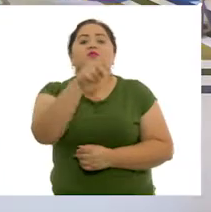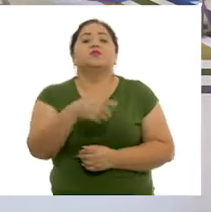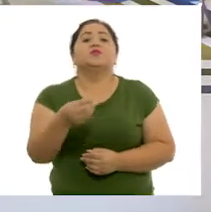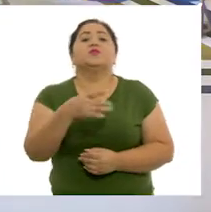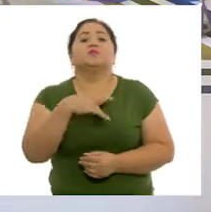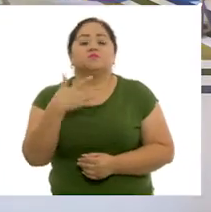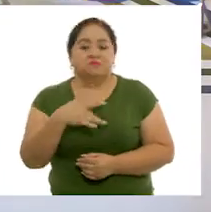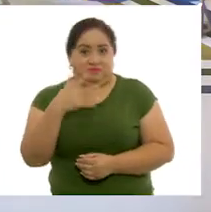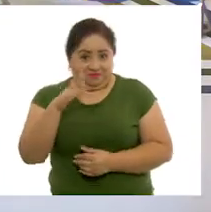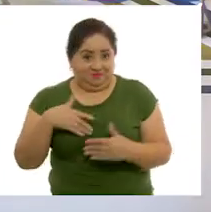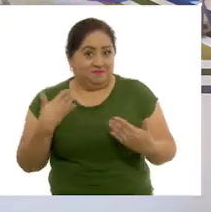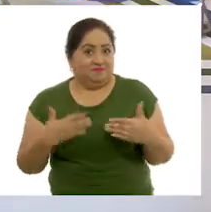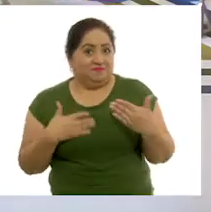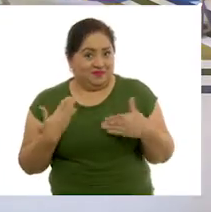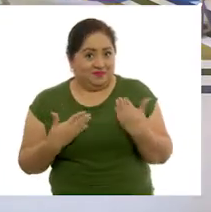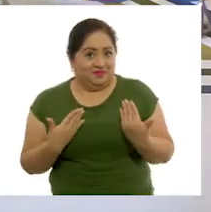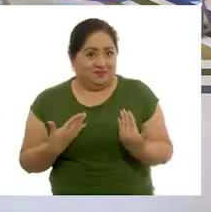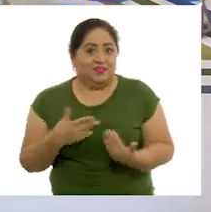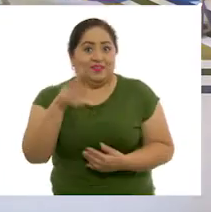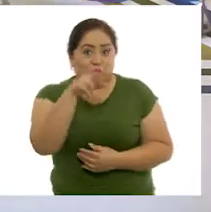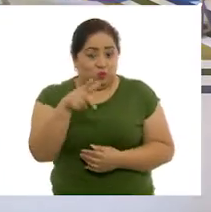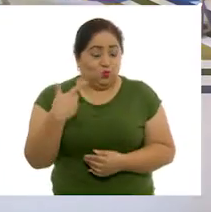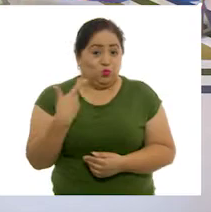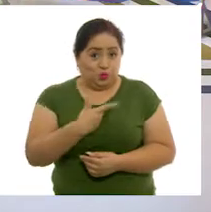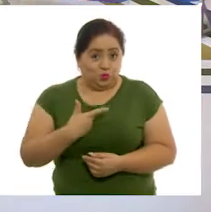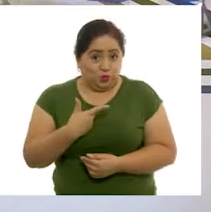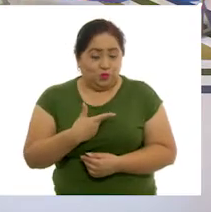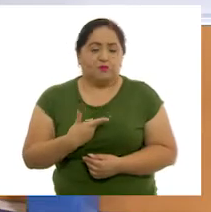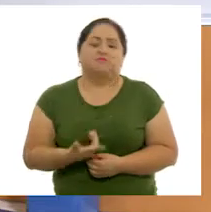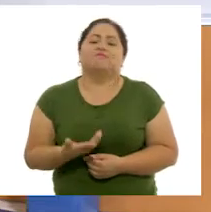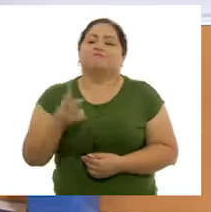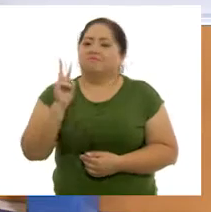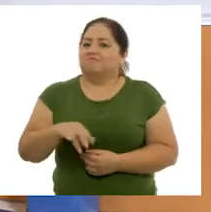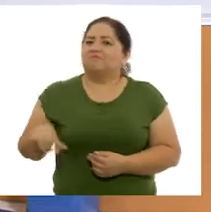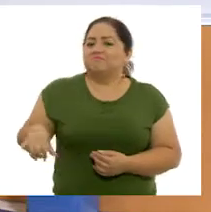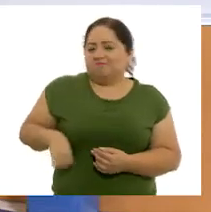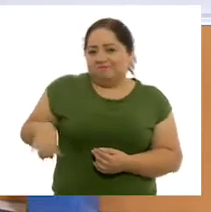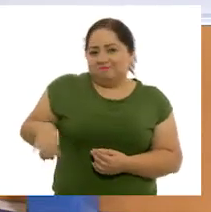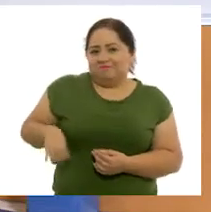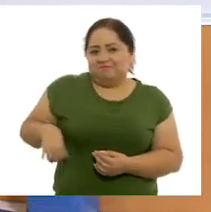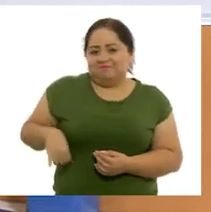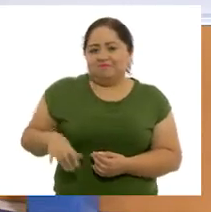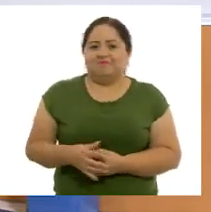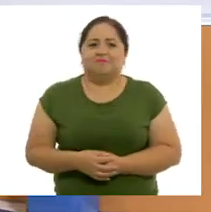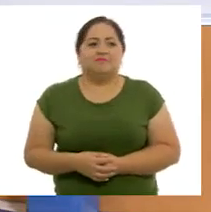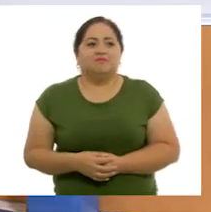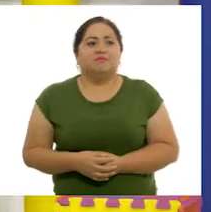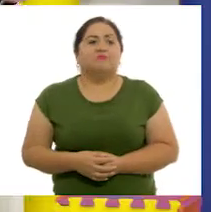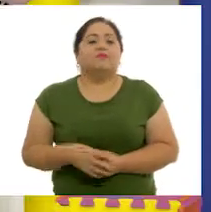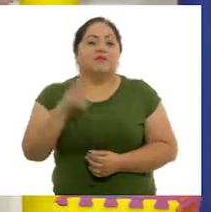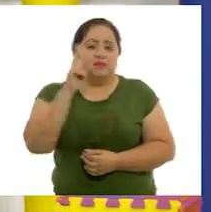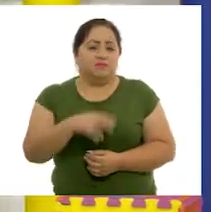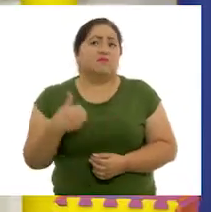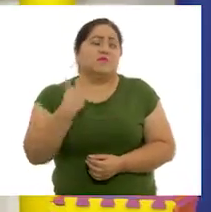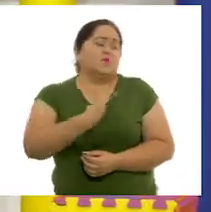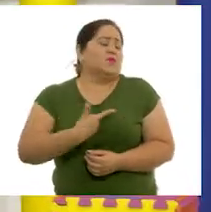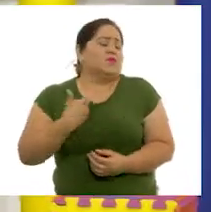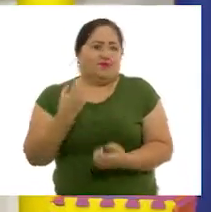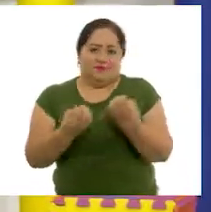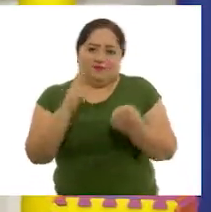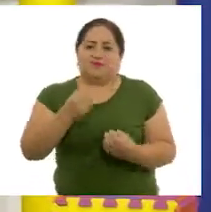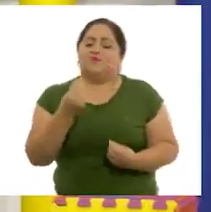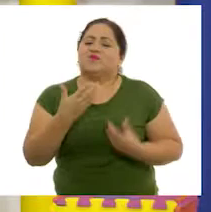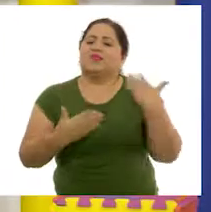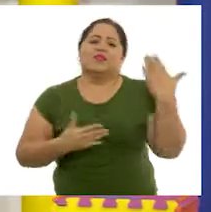casa? ¿Se divirtieron? ¿Les gustó? Muy interesante. ¿Te gustó, A Erika? Mí me encantó el ejercicio, me